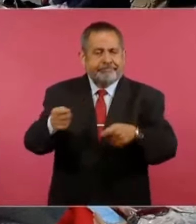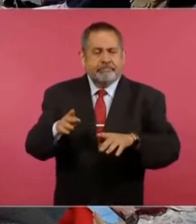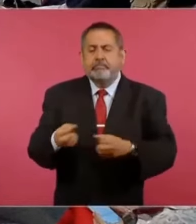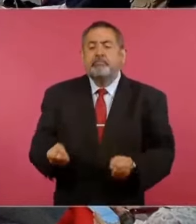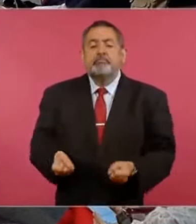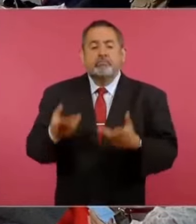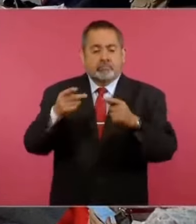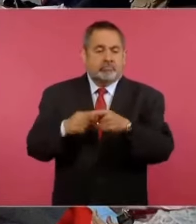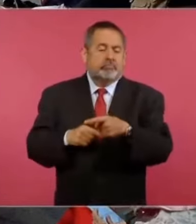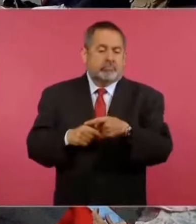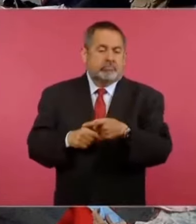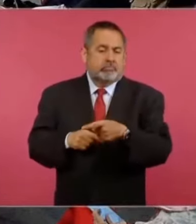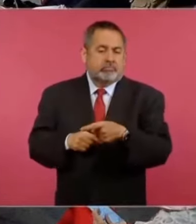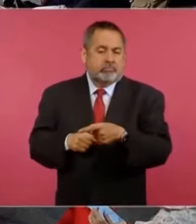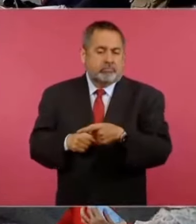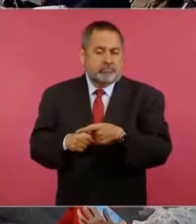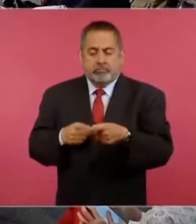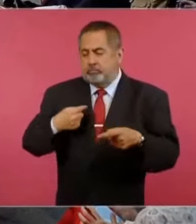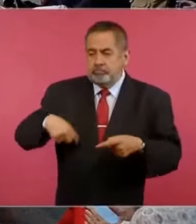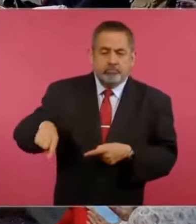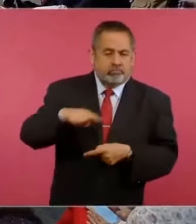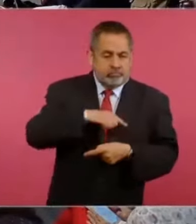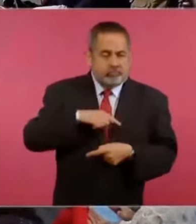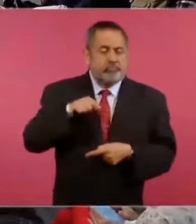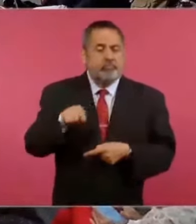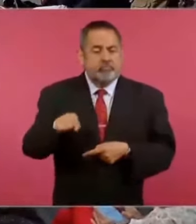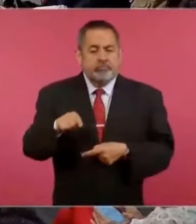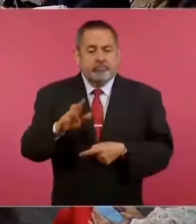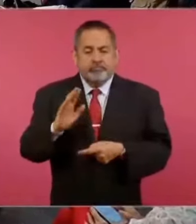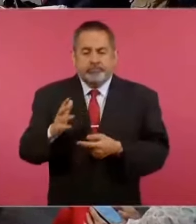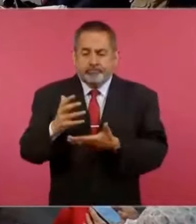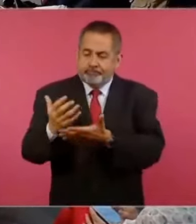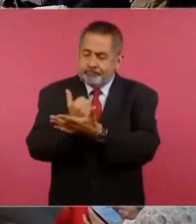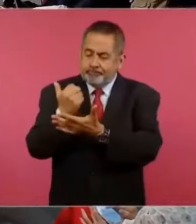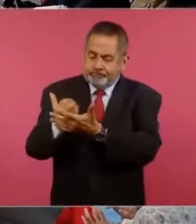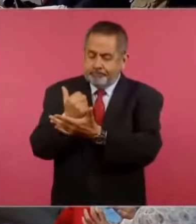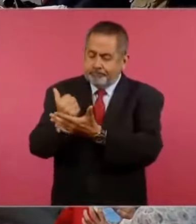cuánto hemos logrado